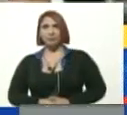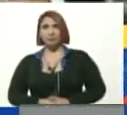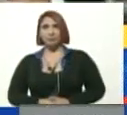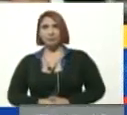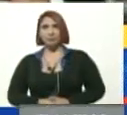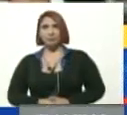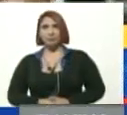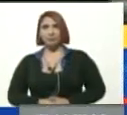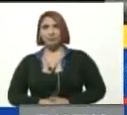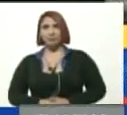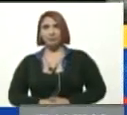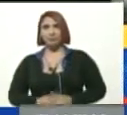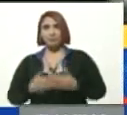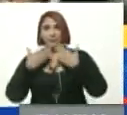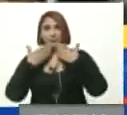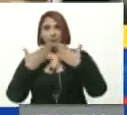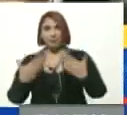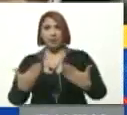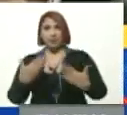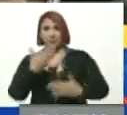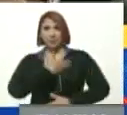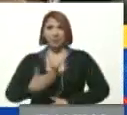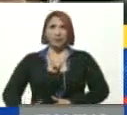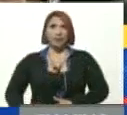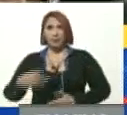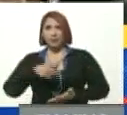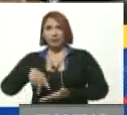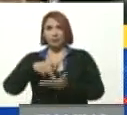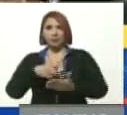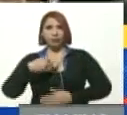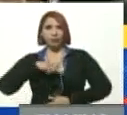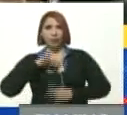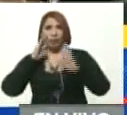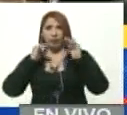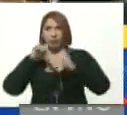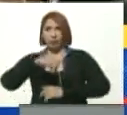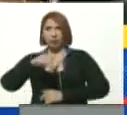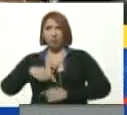Gracias, presidente. Gracias por su participación y bueno, estamos muy atentos acá.